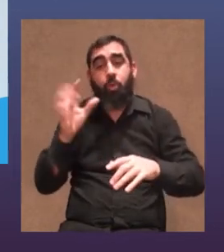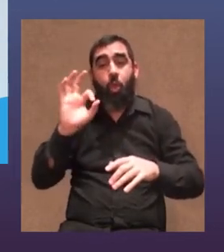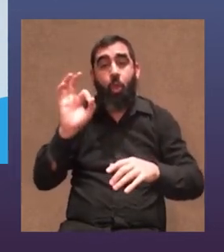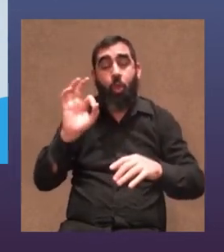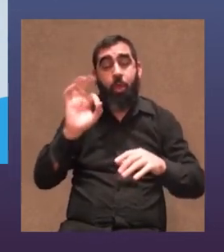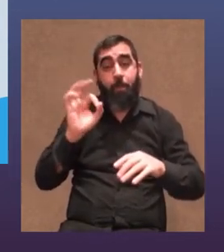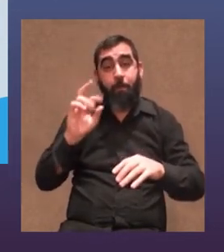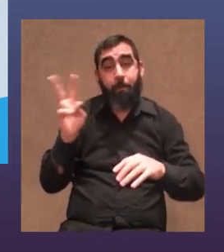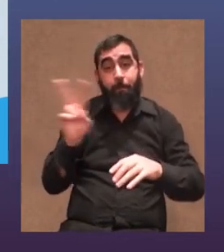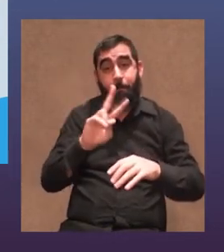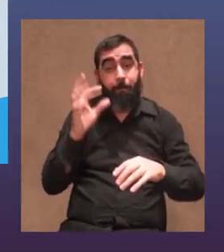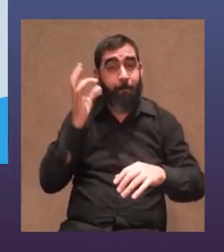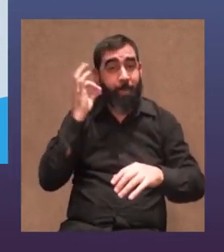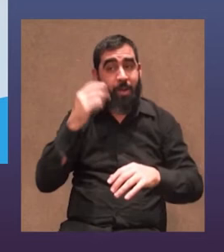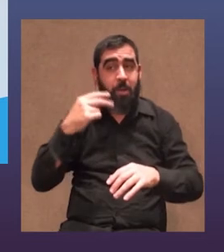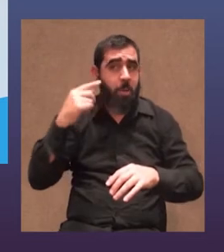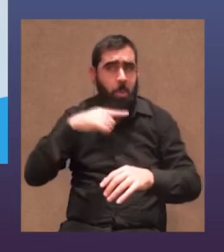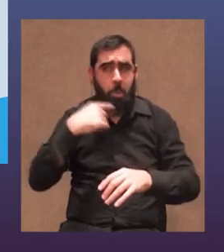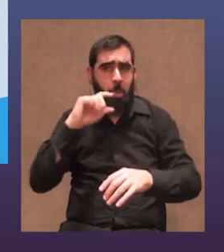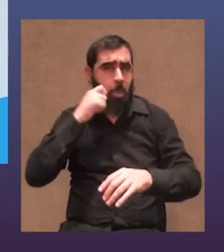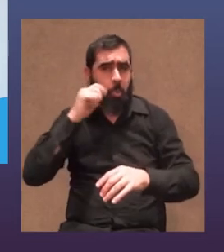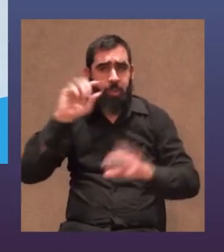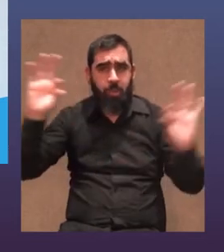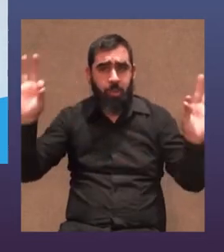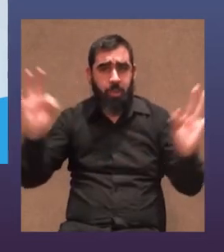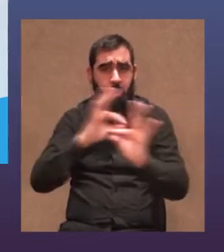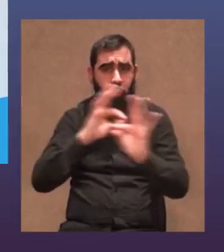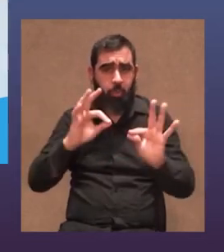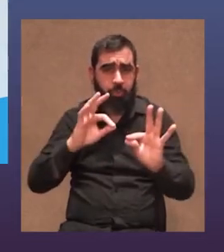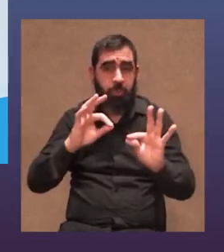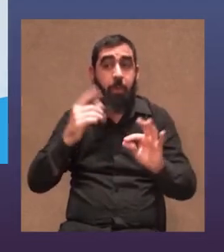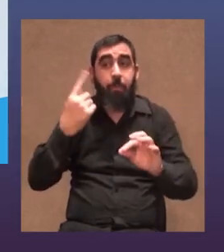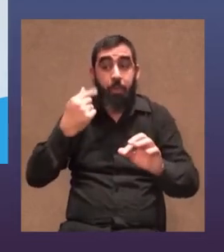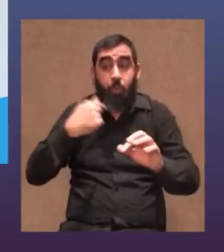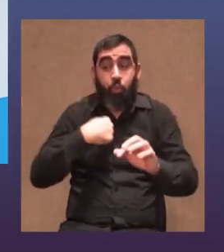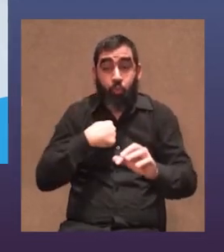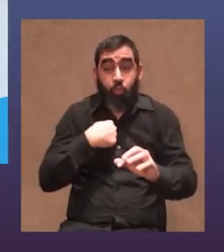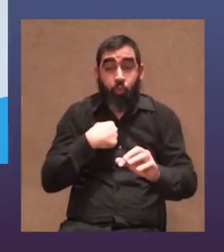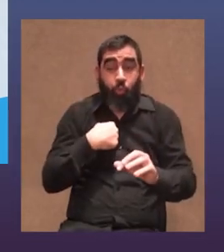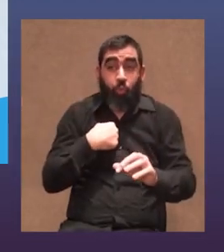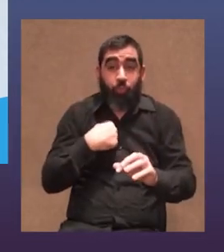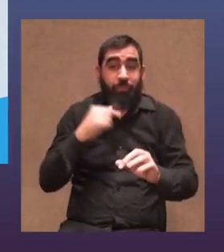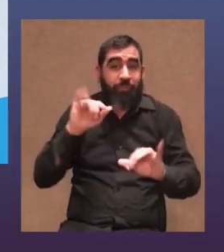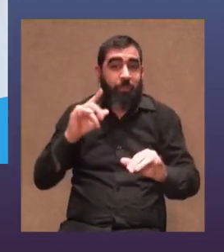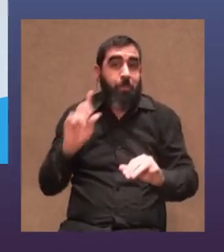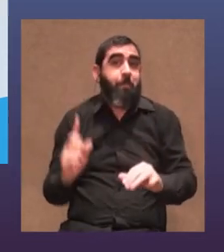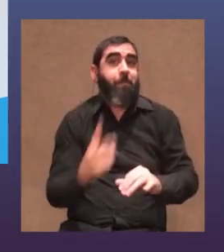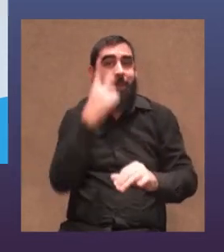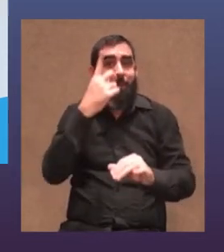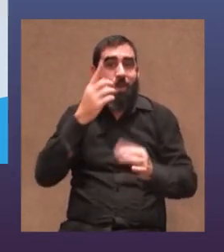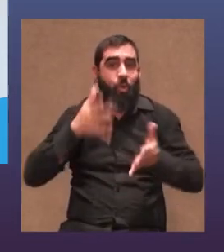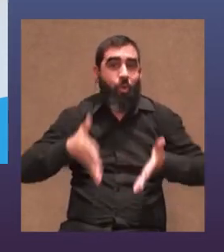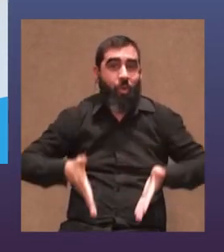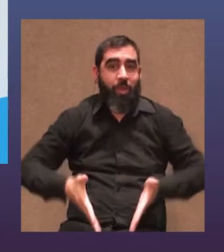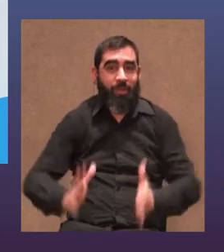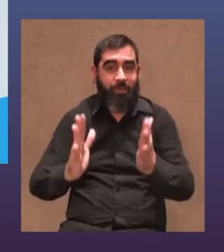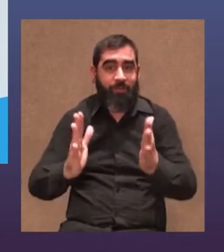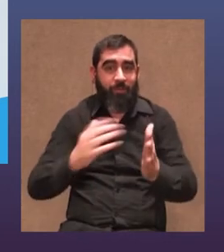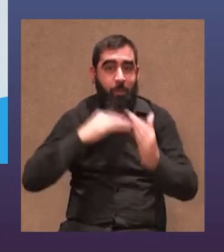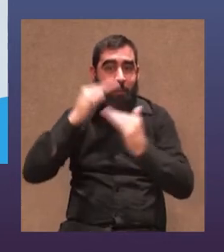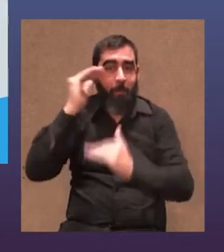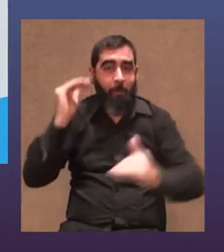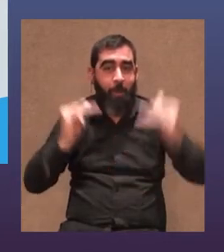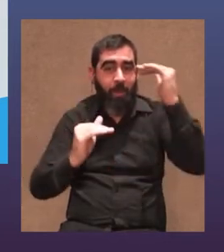hermanas, ninguna de las dos fue música, pero bueno, se ve que en mí, que yo era el primogénito, como